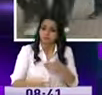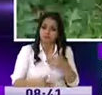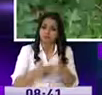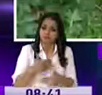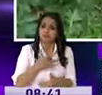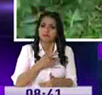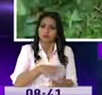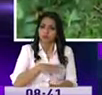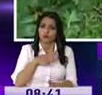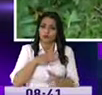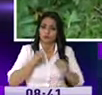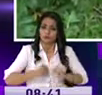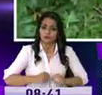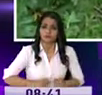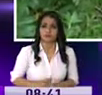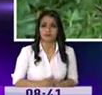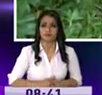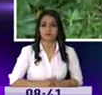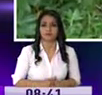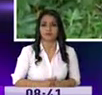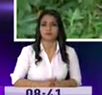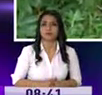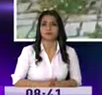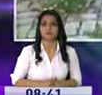más orgullosos.